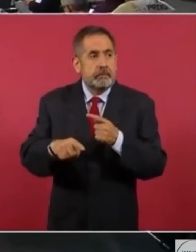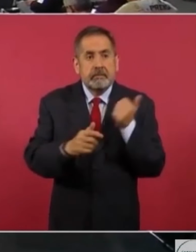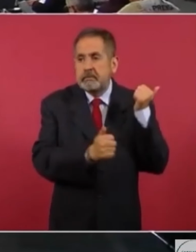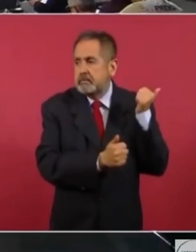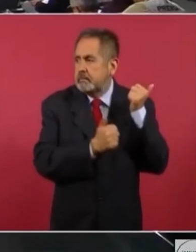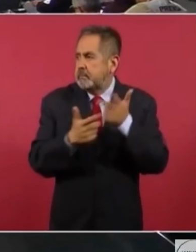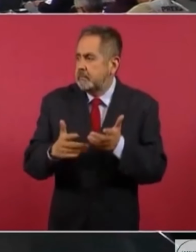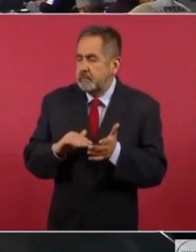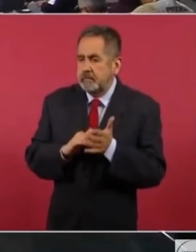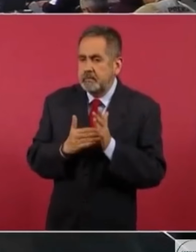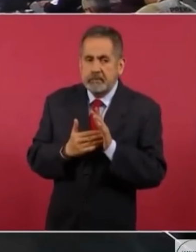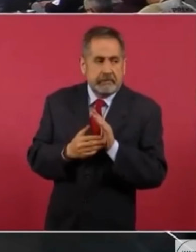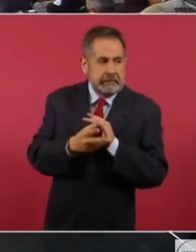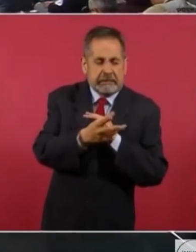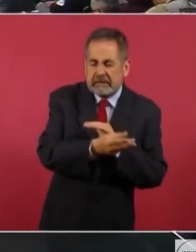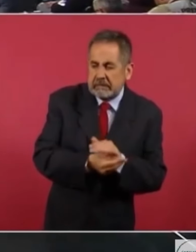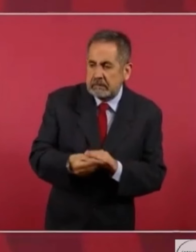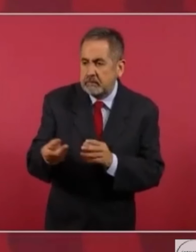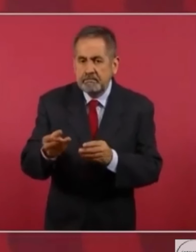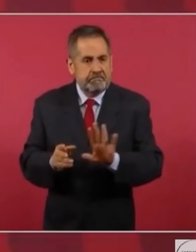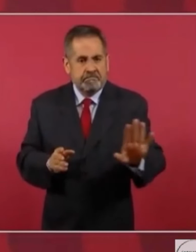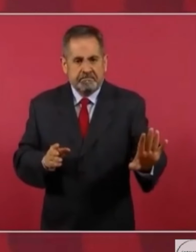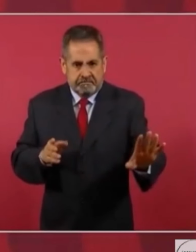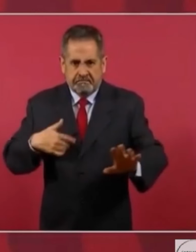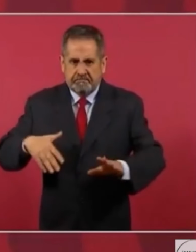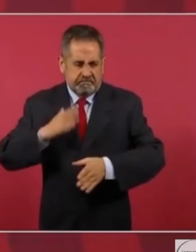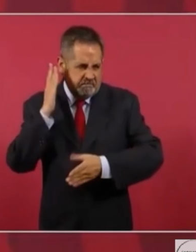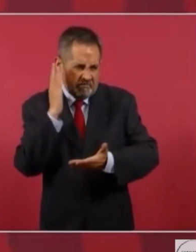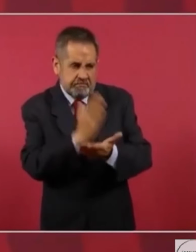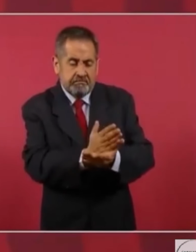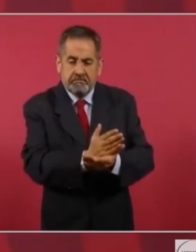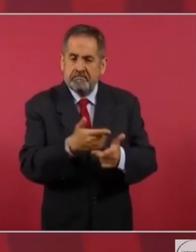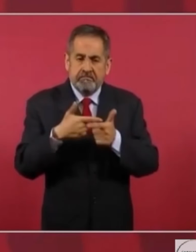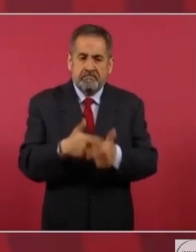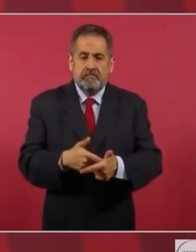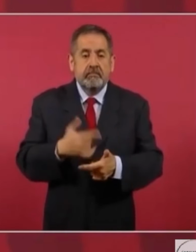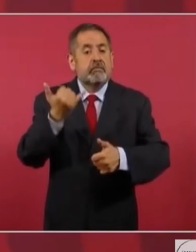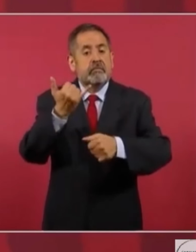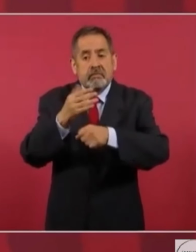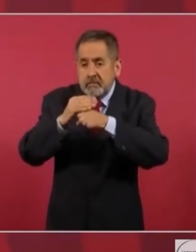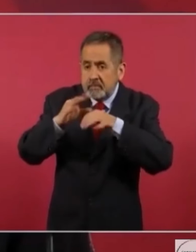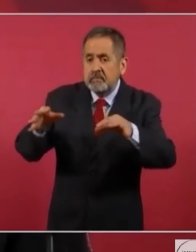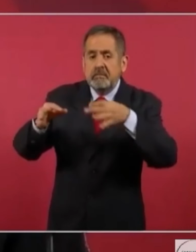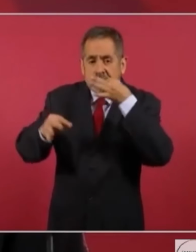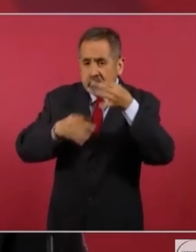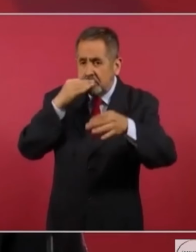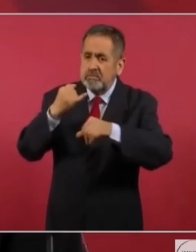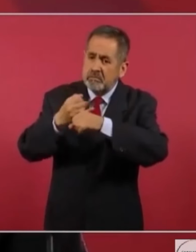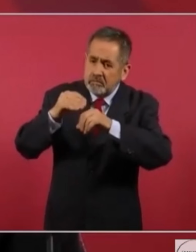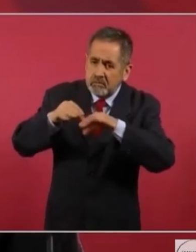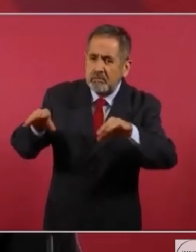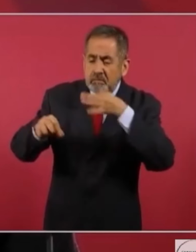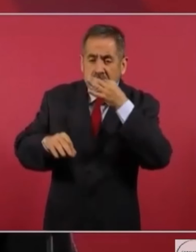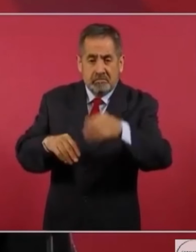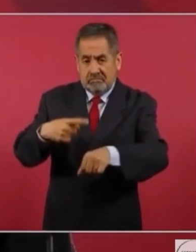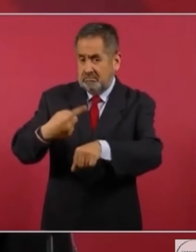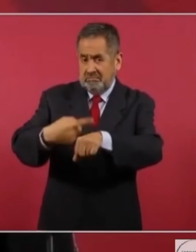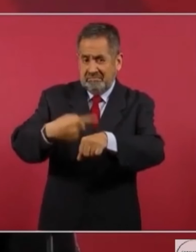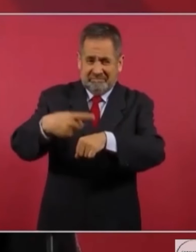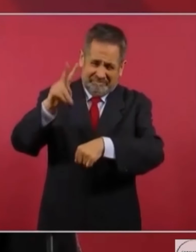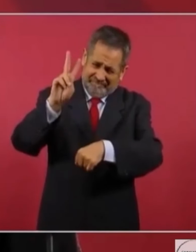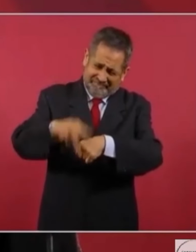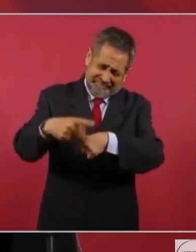introduciendo de contrabando, pero vamos a seguir, sobre todo informando a la gente del daño que